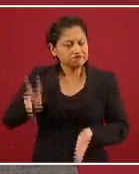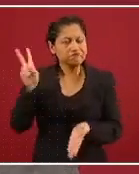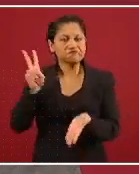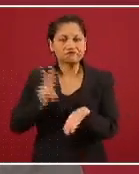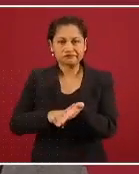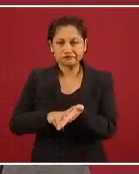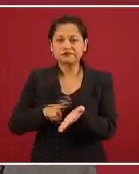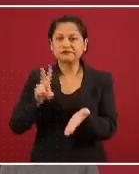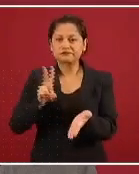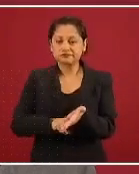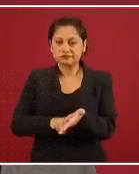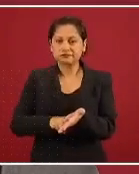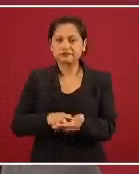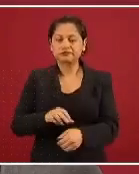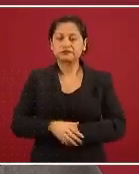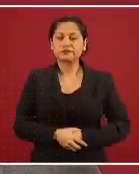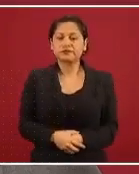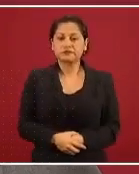de mal gusto